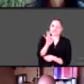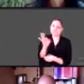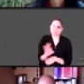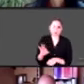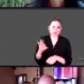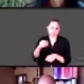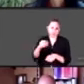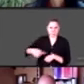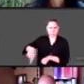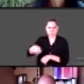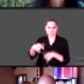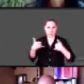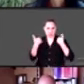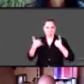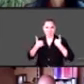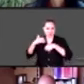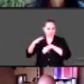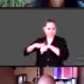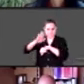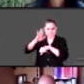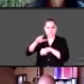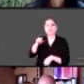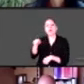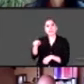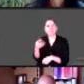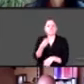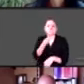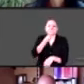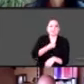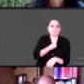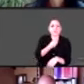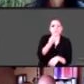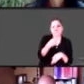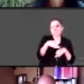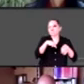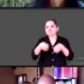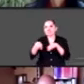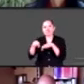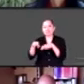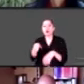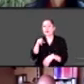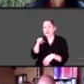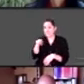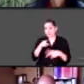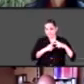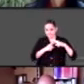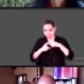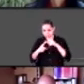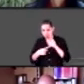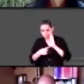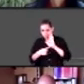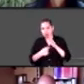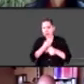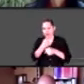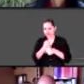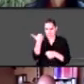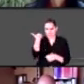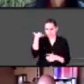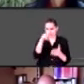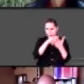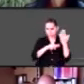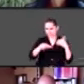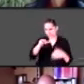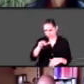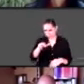que trabajar de igual manera con cifras de 2018. Un poco también haciendo, obteniendo la información del